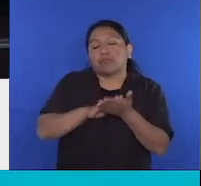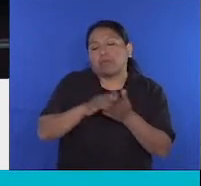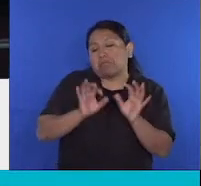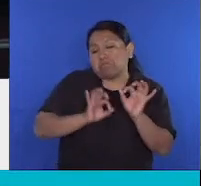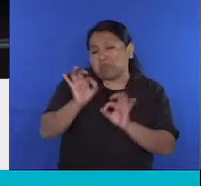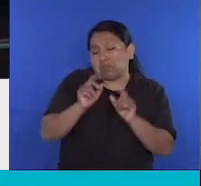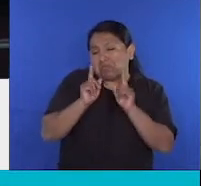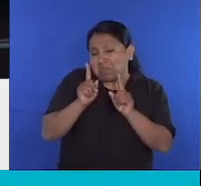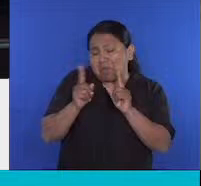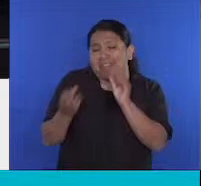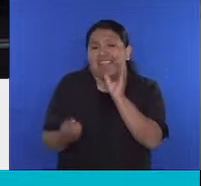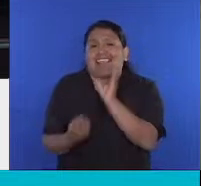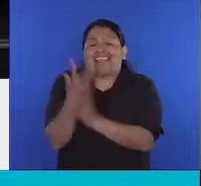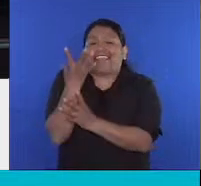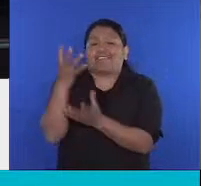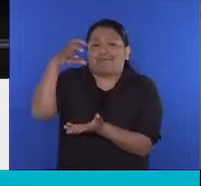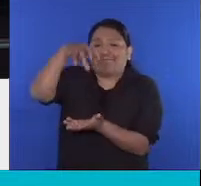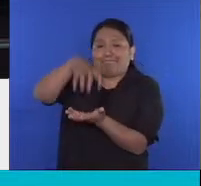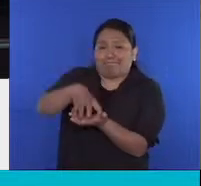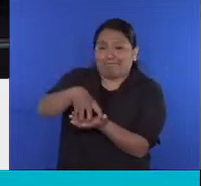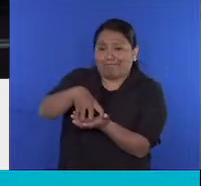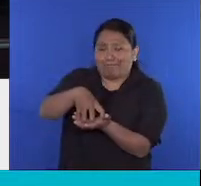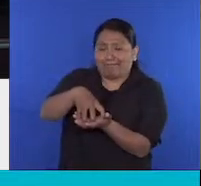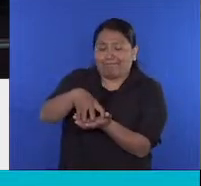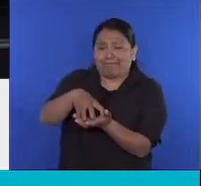empresa de emergencias médicas